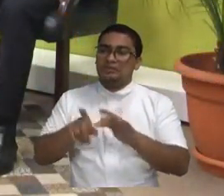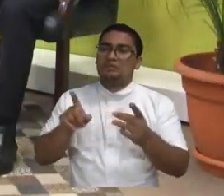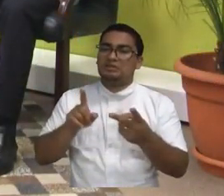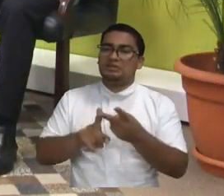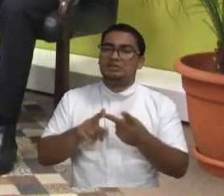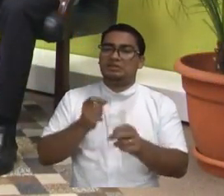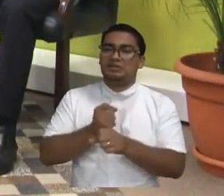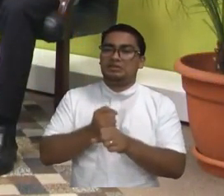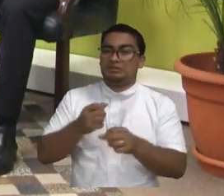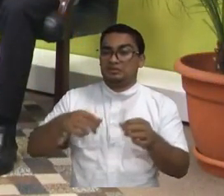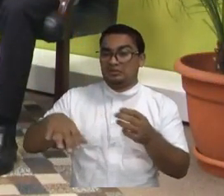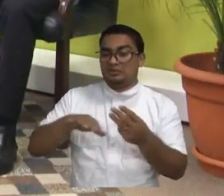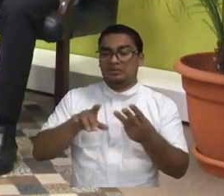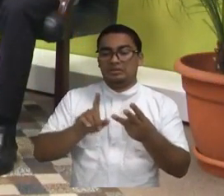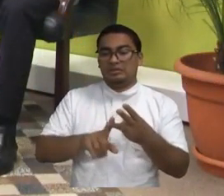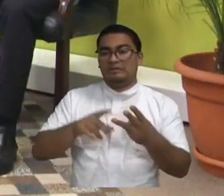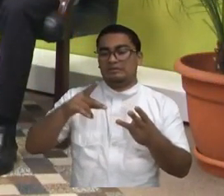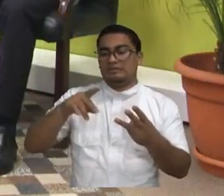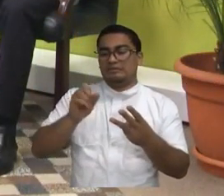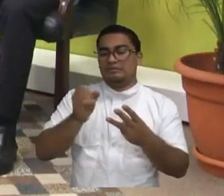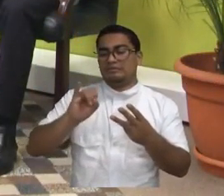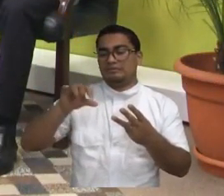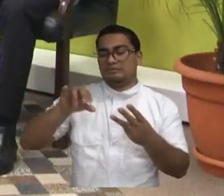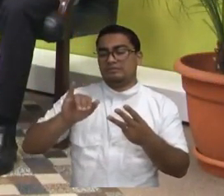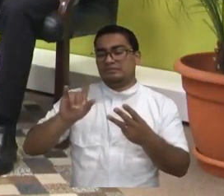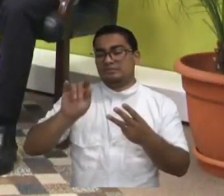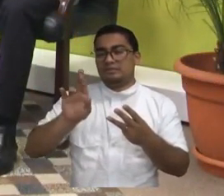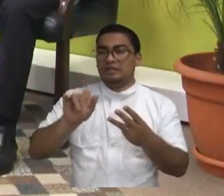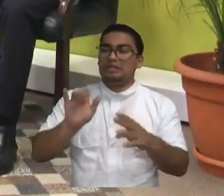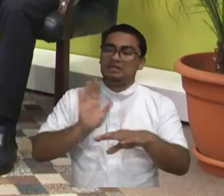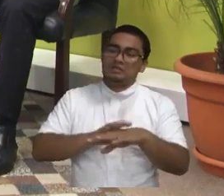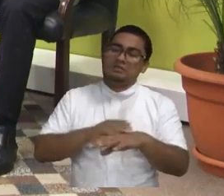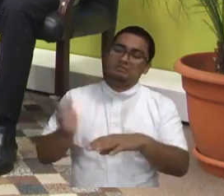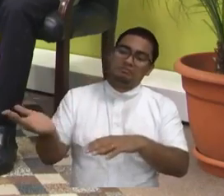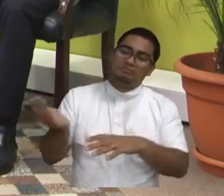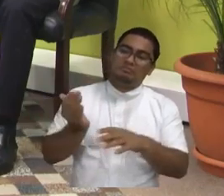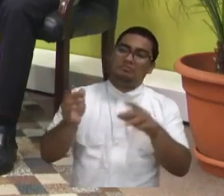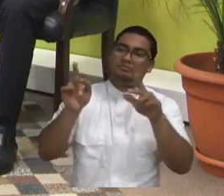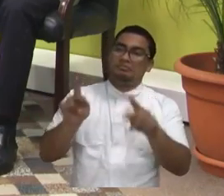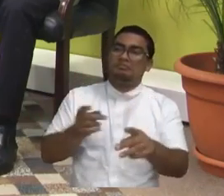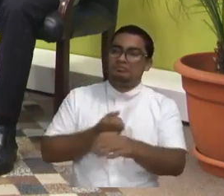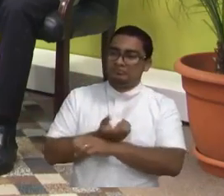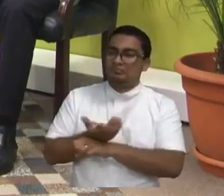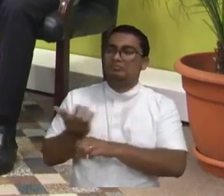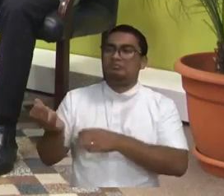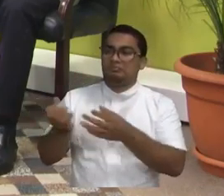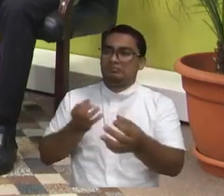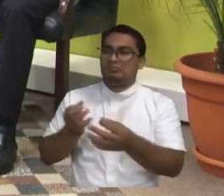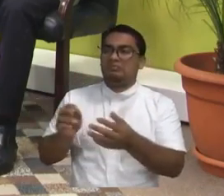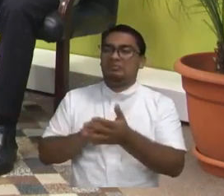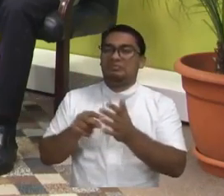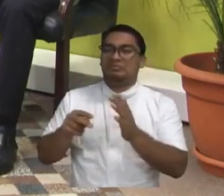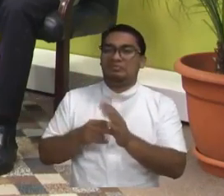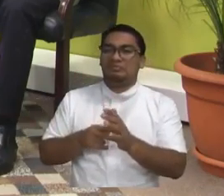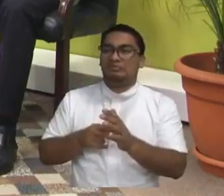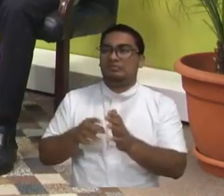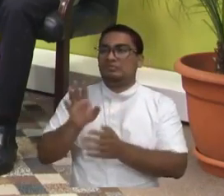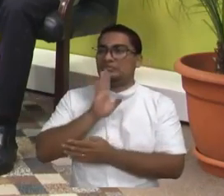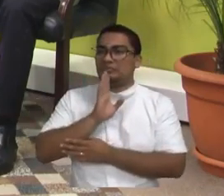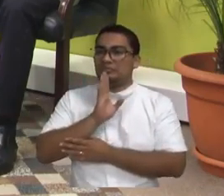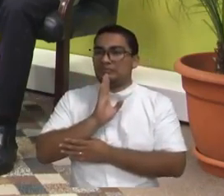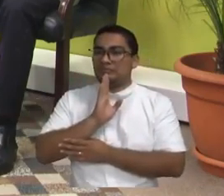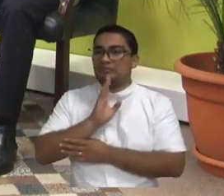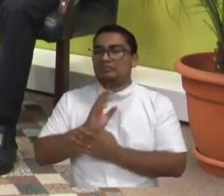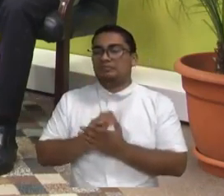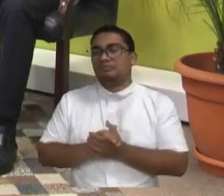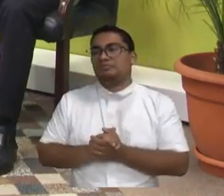tenemos psicólogos. Entonces, cuando el paciente es captado, le damos la terapia, pero no solamente darle tratamiento que se cure, hay que abordarlo también psicológicamente, claro, para que a él no